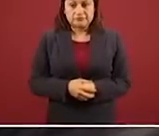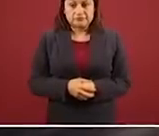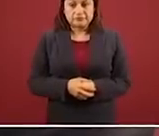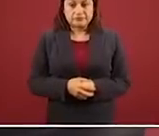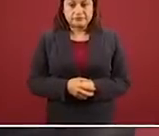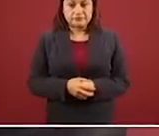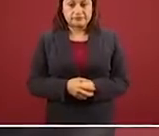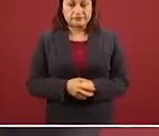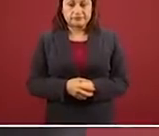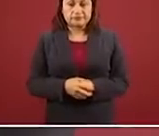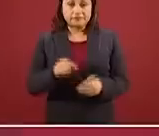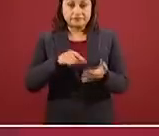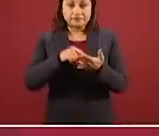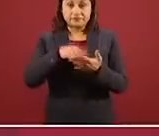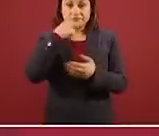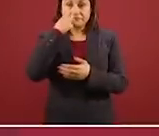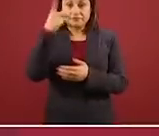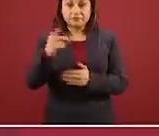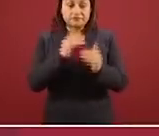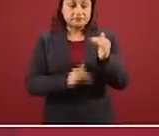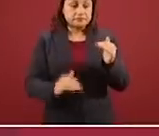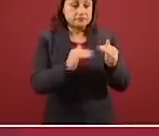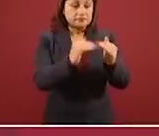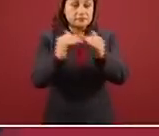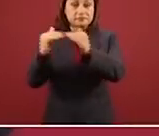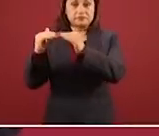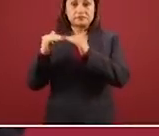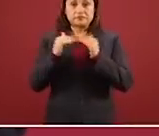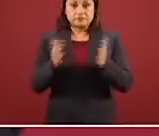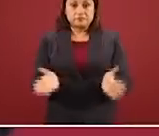que se procurara la igualdad.